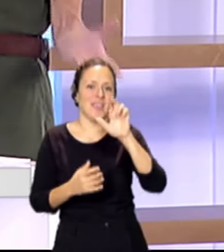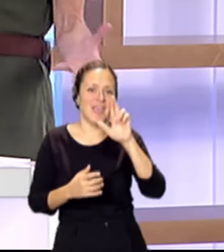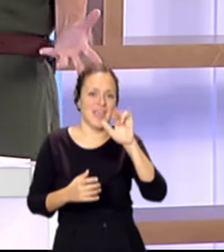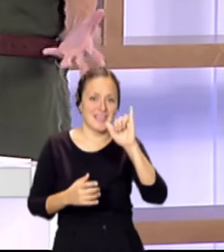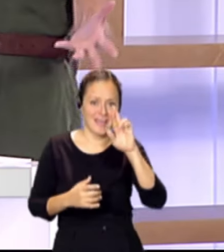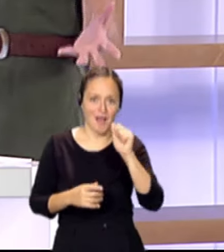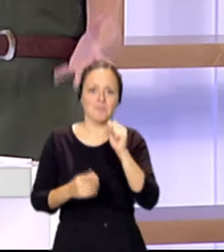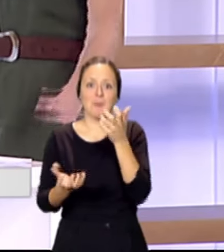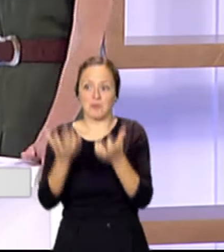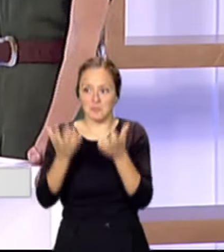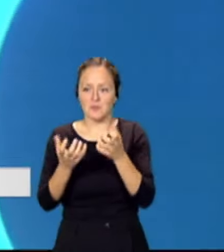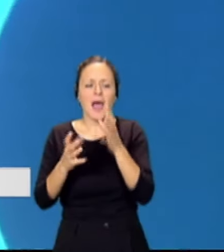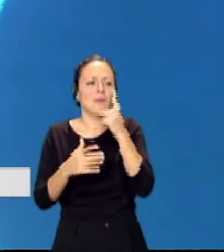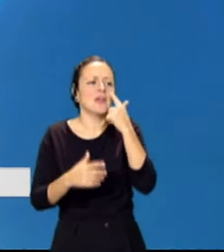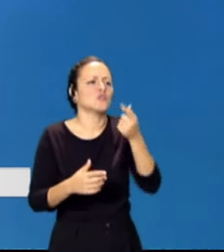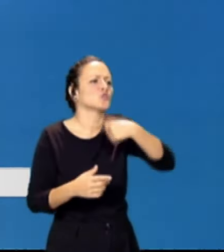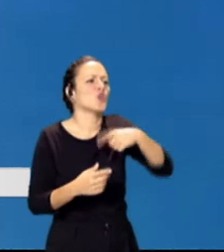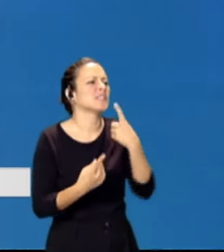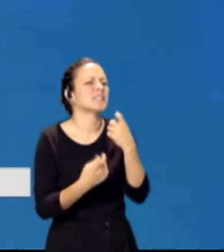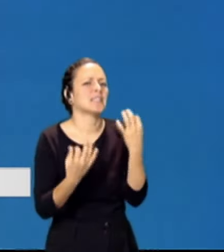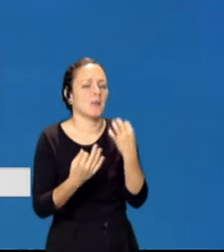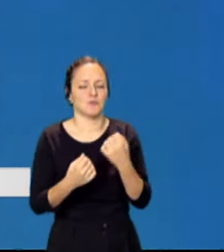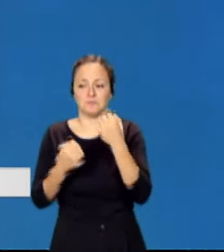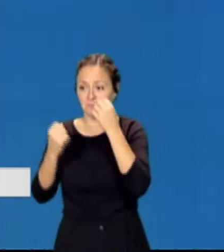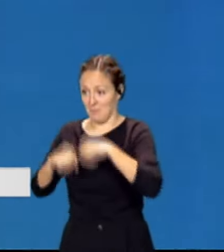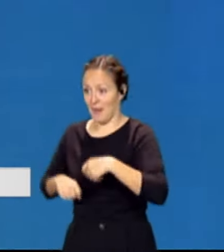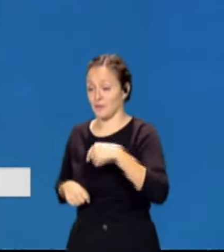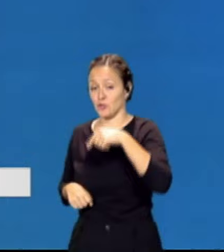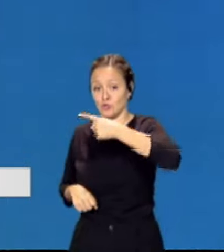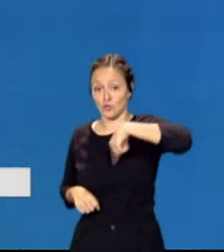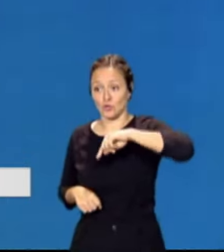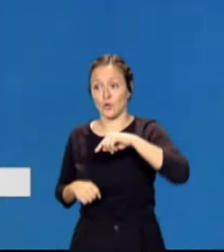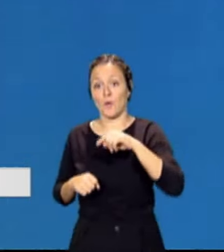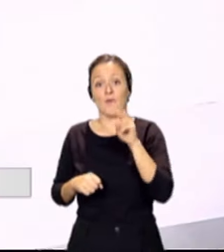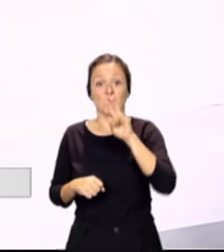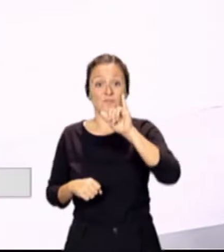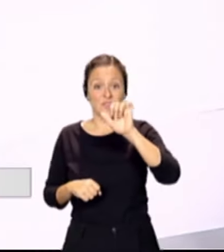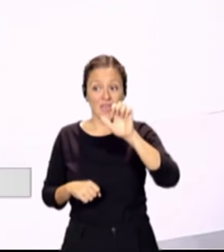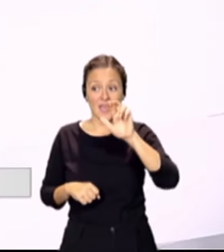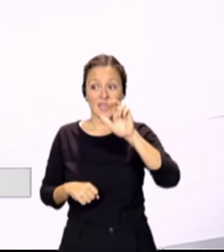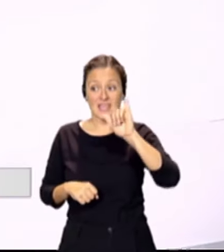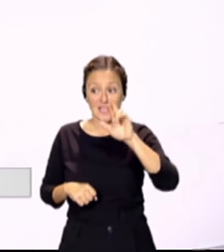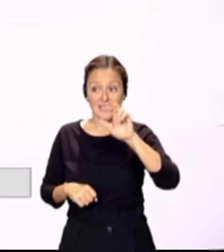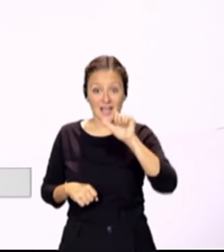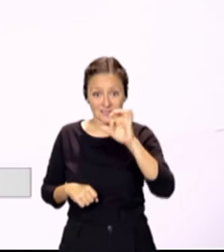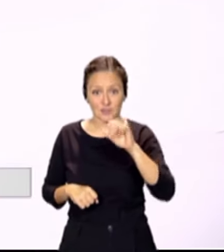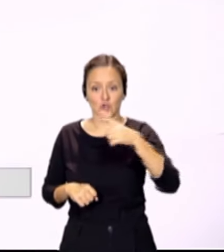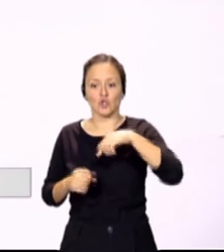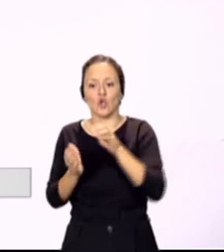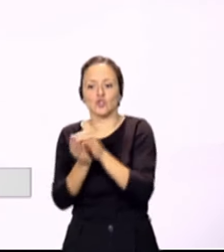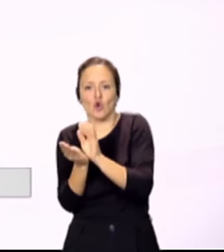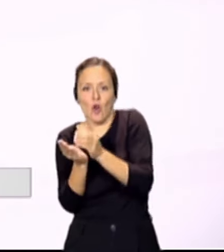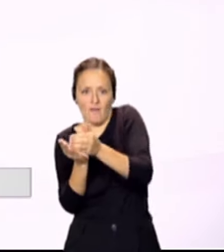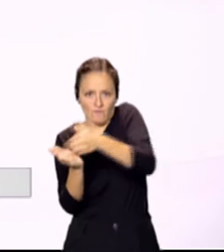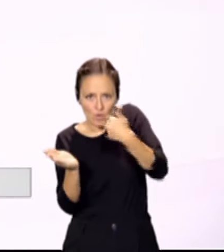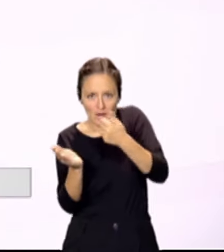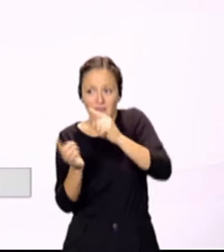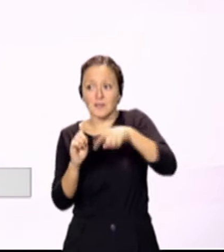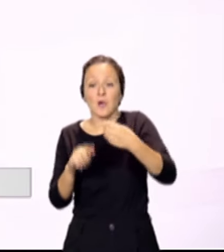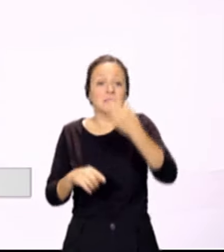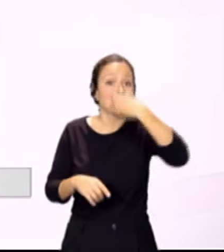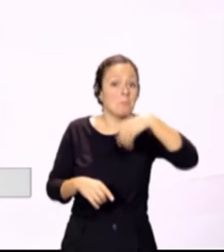vamos a necesitar eh Pedro bien Esta es una mezcla que hemos hecho con eh vieiras les hemos quitado el coral y luego hemos mezclado con manzana cocinada